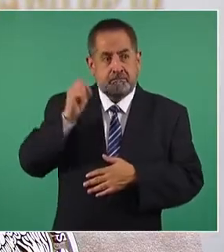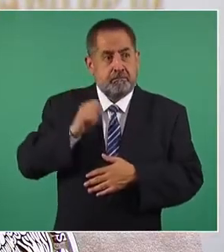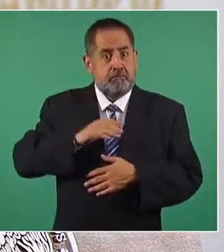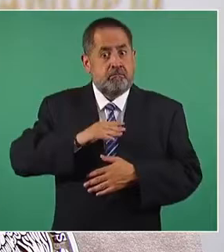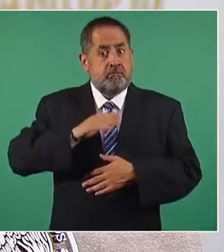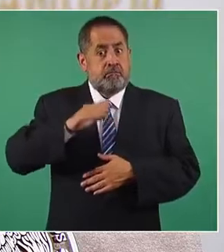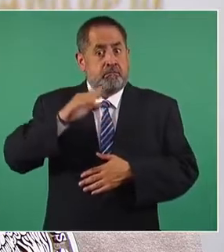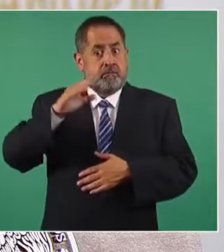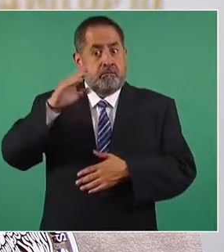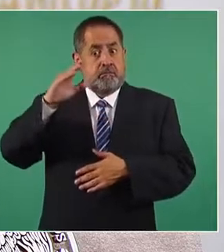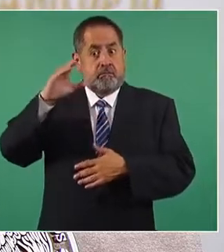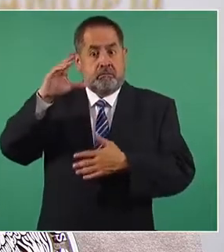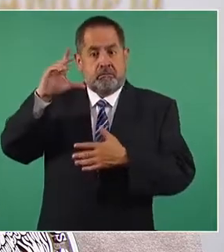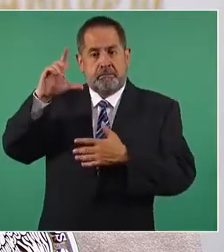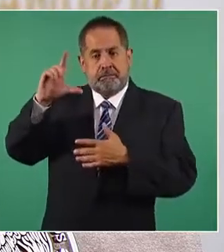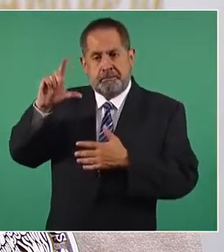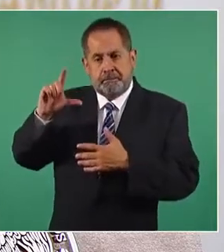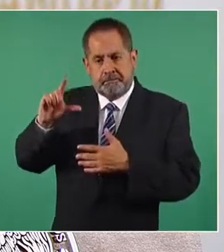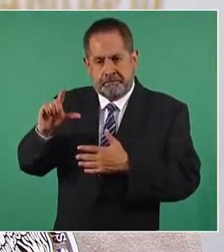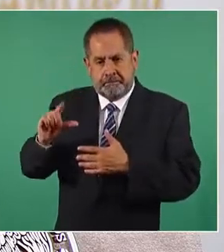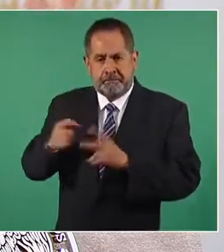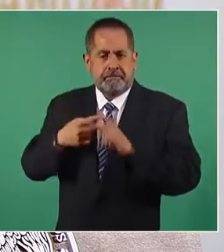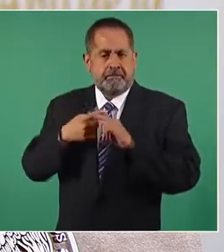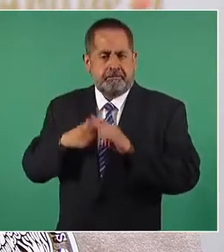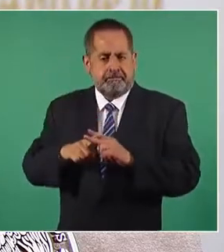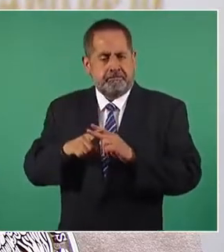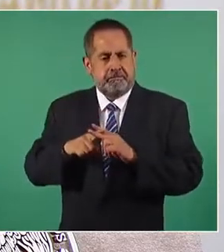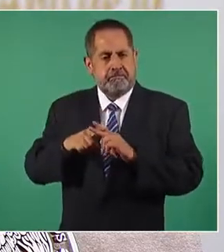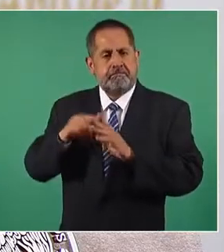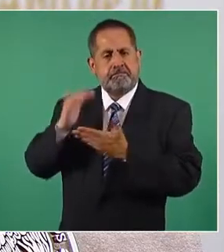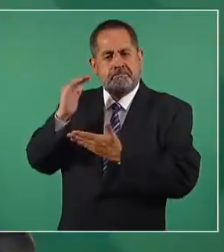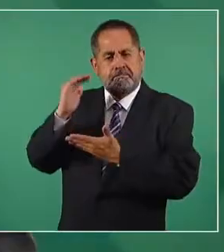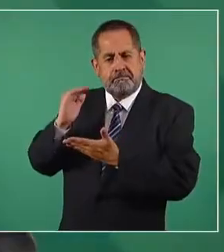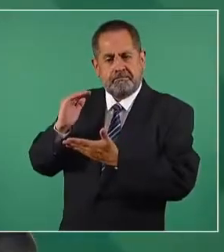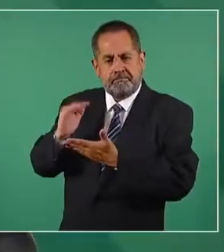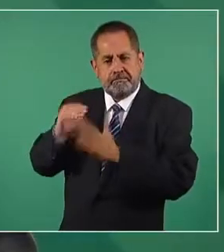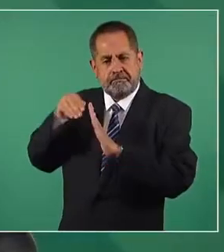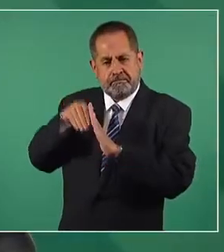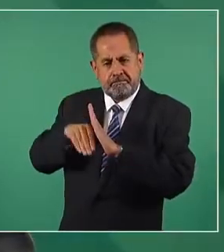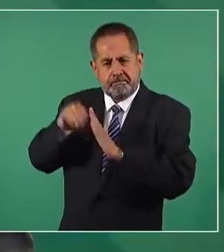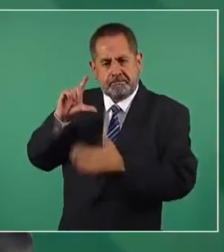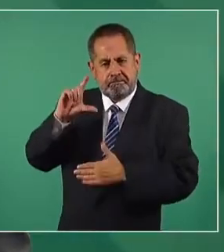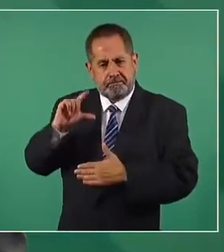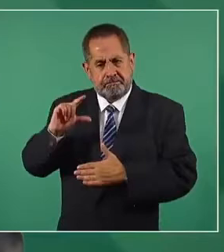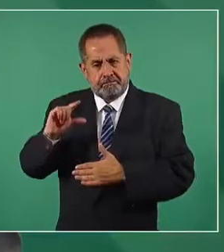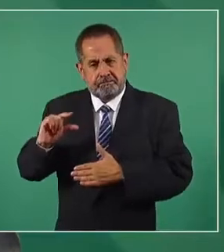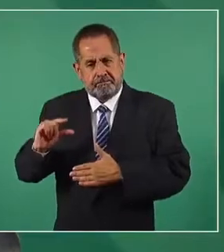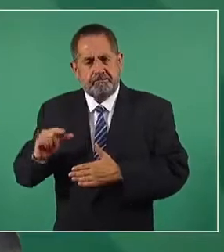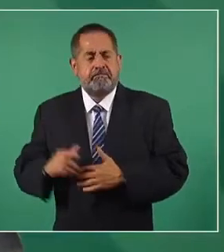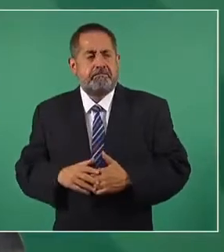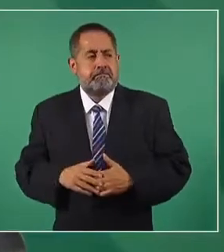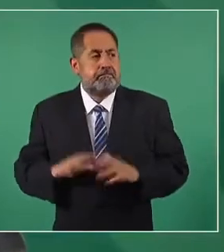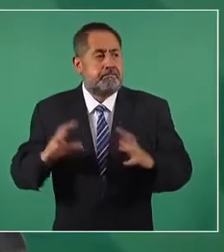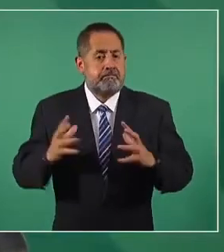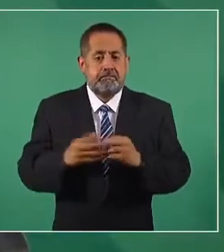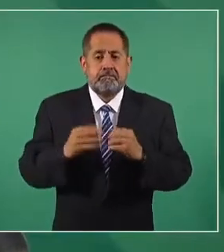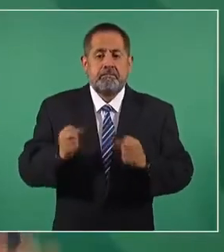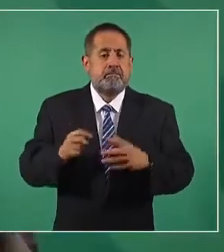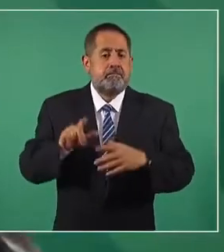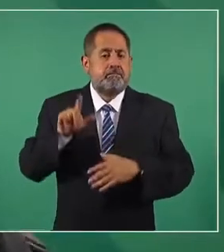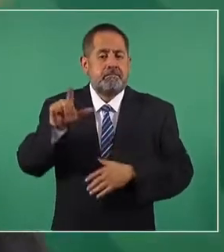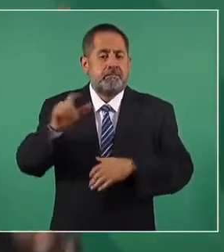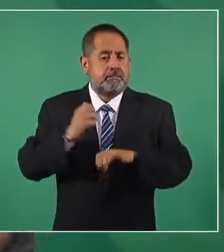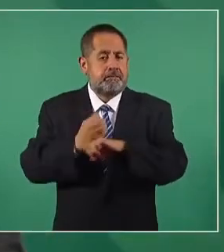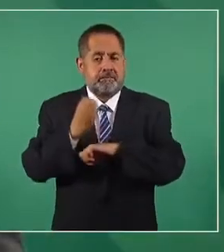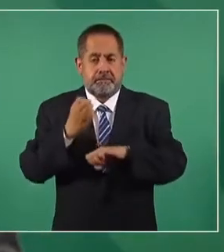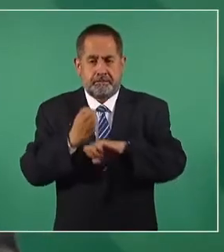tener una actividad epidémica muy alta y ya continuamente está reduciendo. 17 entidades federativas.